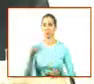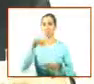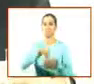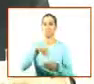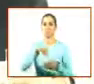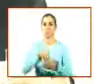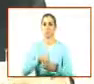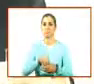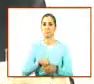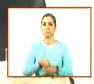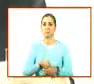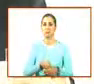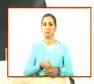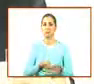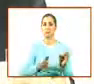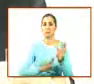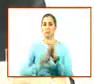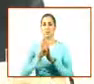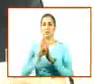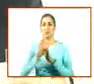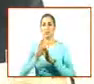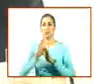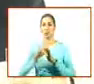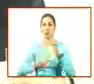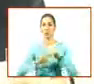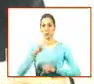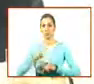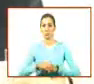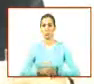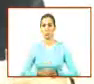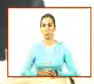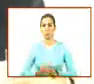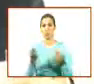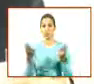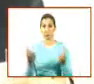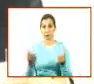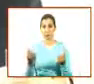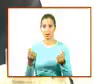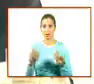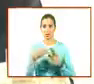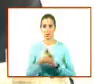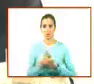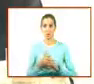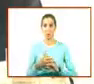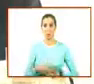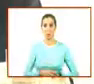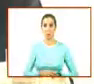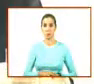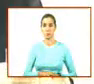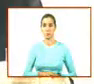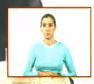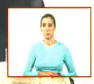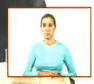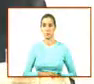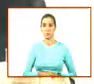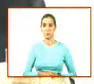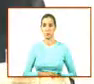intromisión fetichista del desarrollo productivo del capital en todo, con el